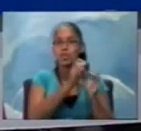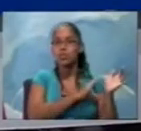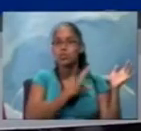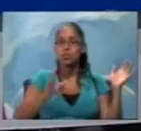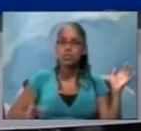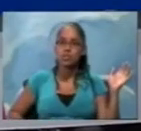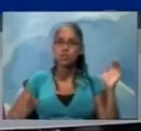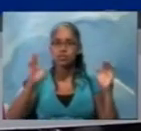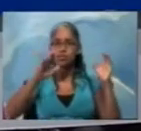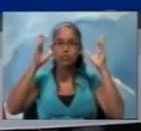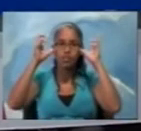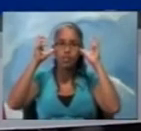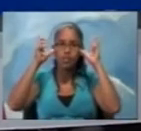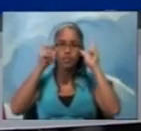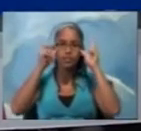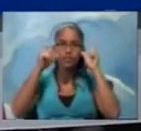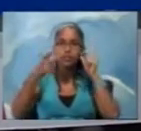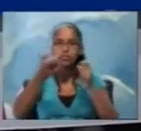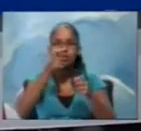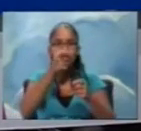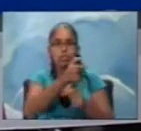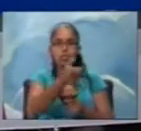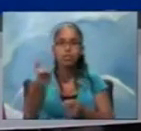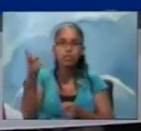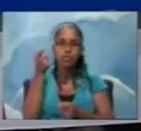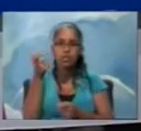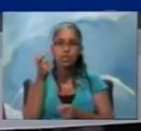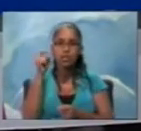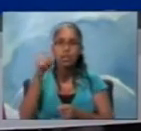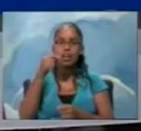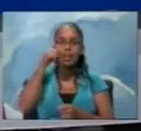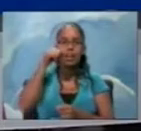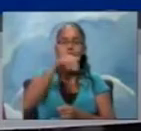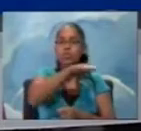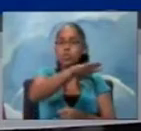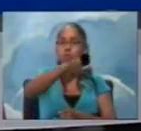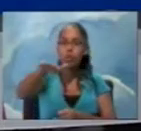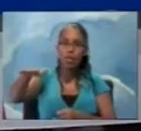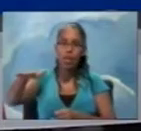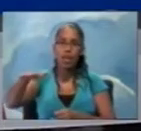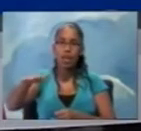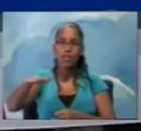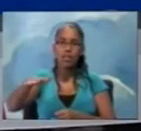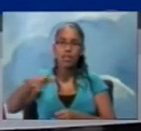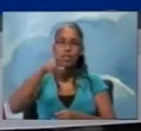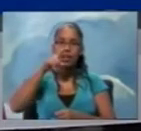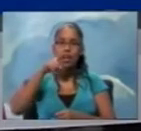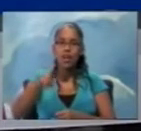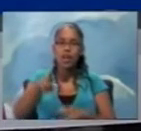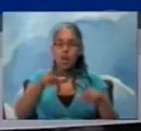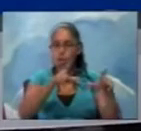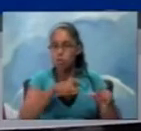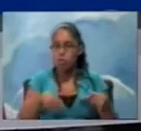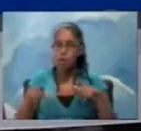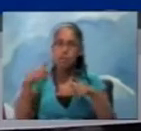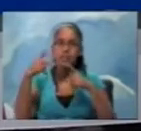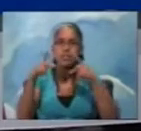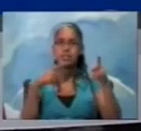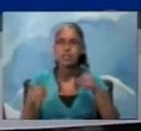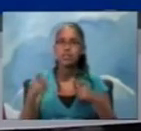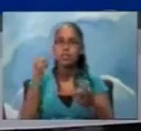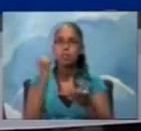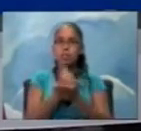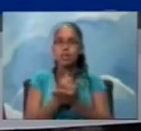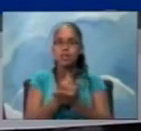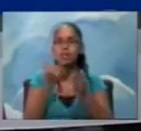matutinos. Lo Amén. Oyen. En los campos. Lo Amén. Oyen en y lo ven. En las ciudades. Amén. Lo oyen y lo ven. En los países. Amén. Le voy